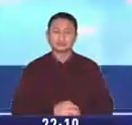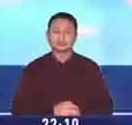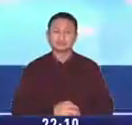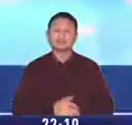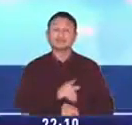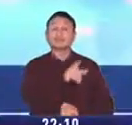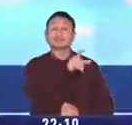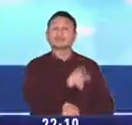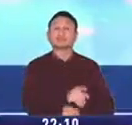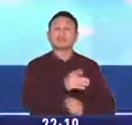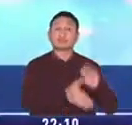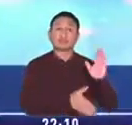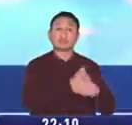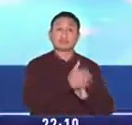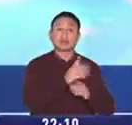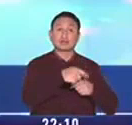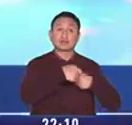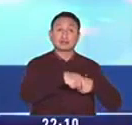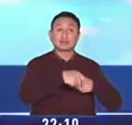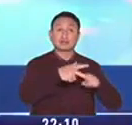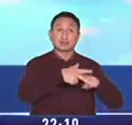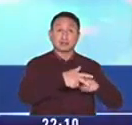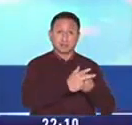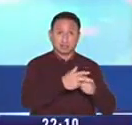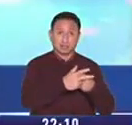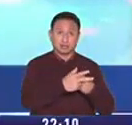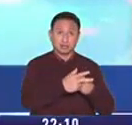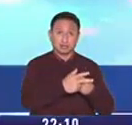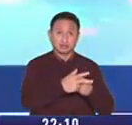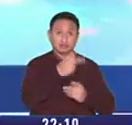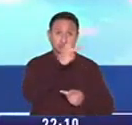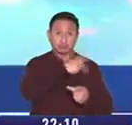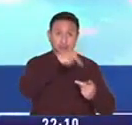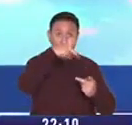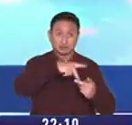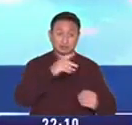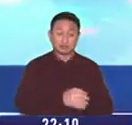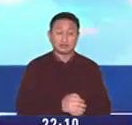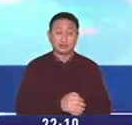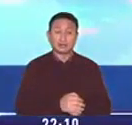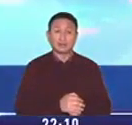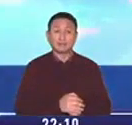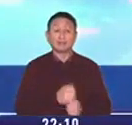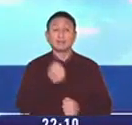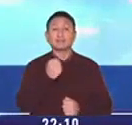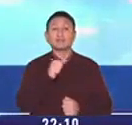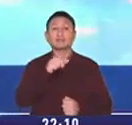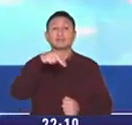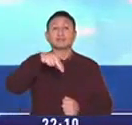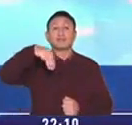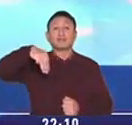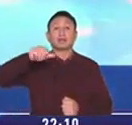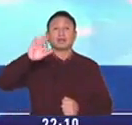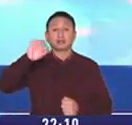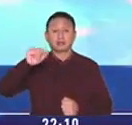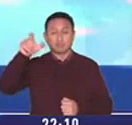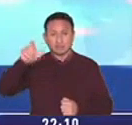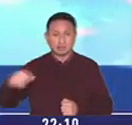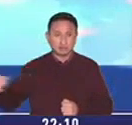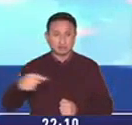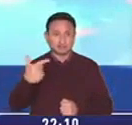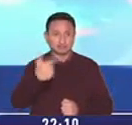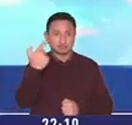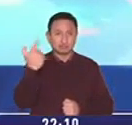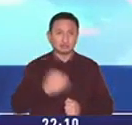los empleados se dirigían al taller mecánico de la institución, ubicado en la parroquia de San Mateo, cuando sujetos armados les